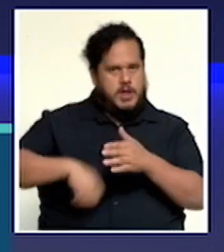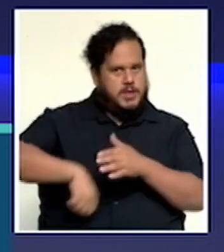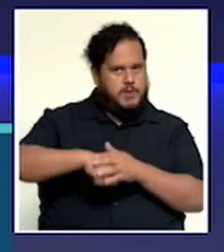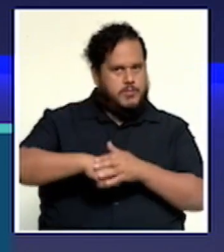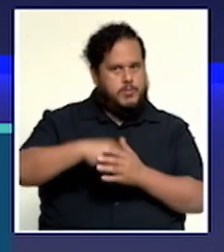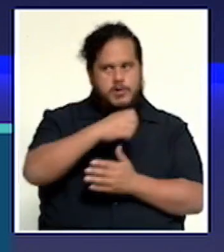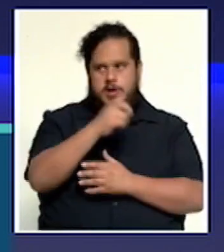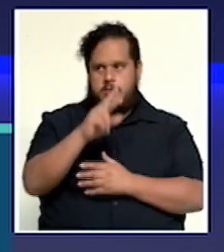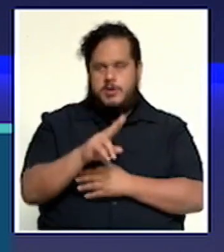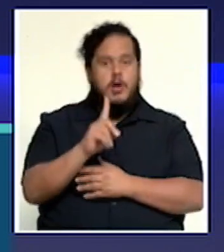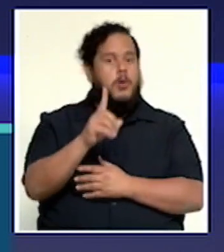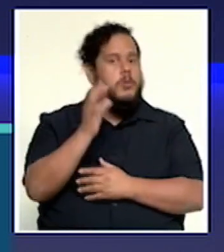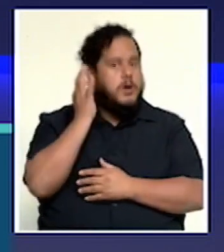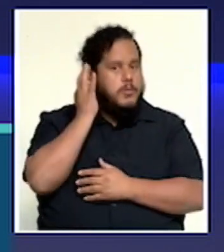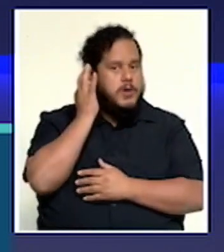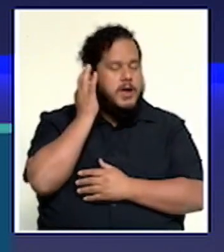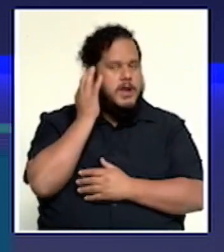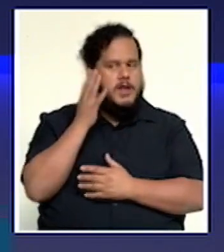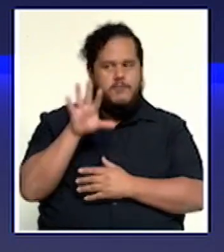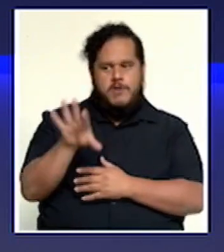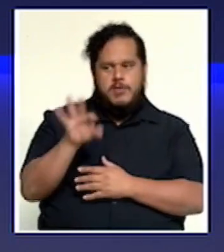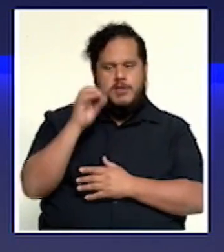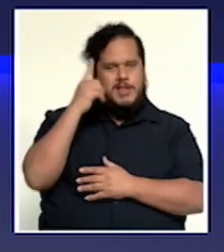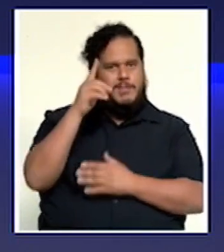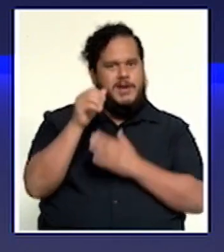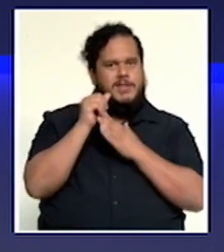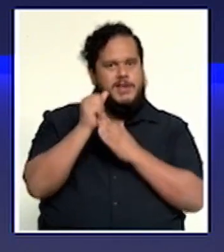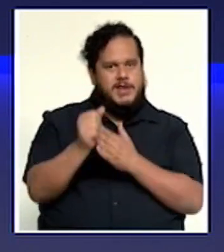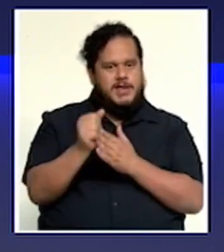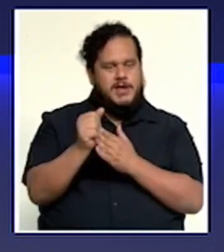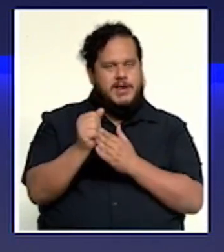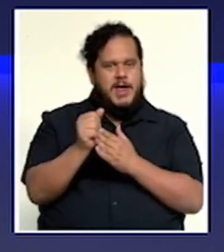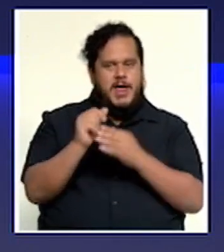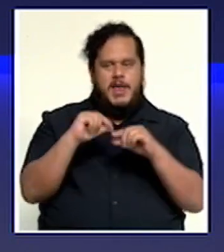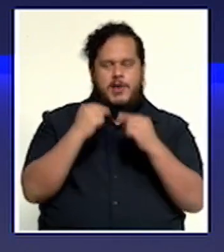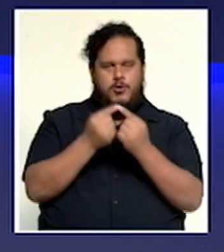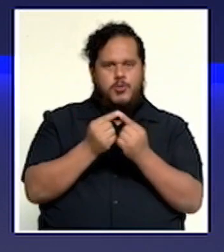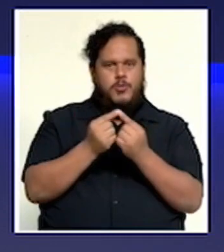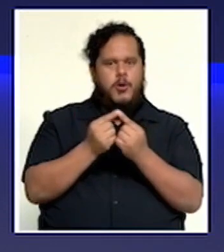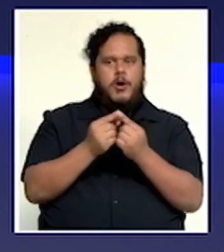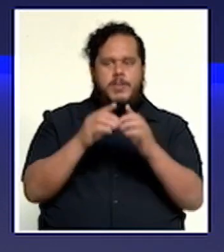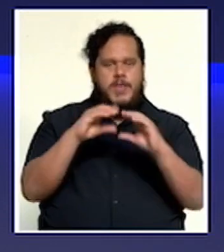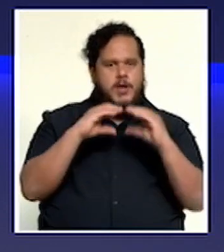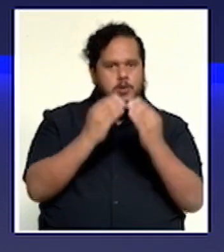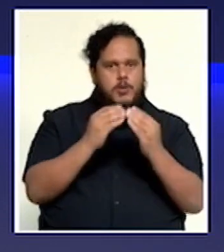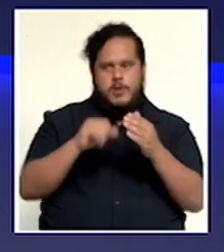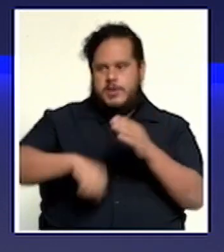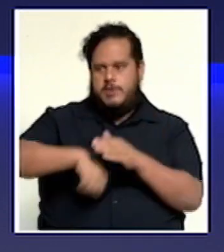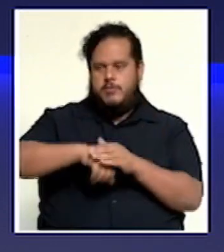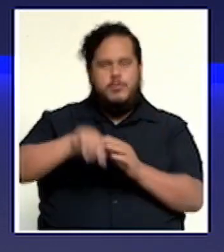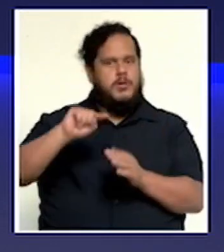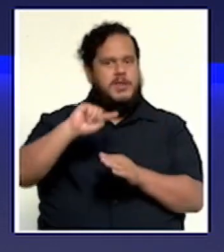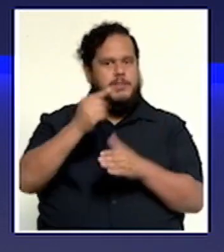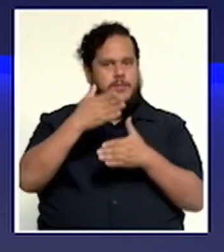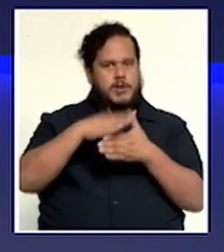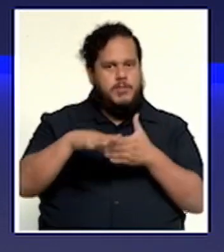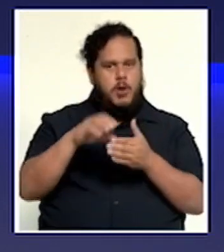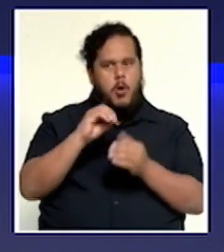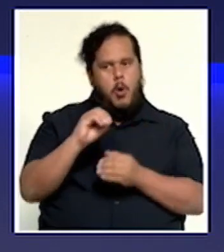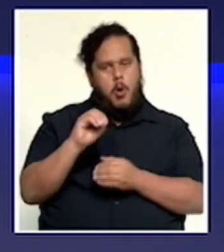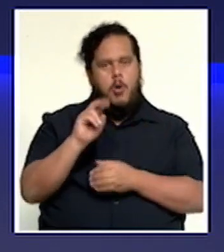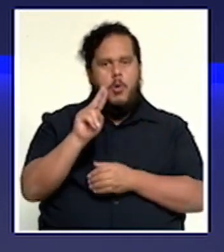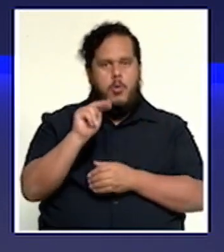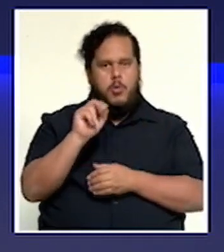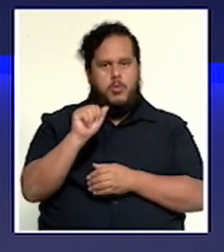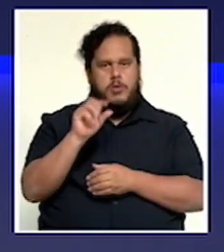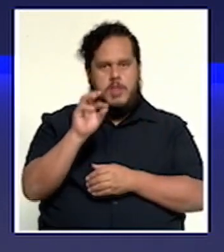Costa Rica, una mujer fue escogida para dirigir la Unión de Clubes de Fútbol de Primera División, o la UNAFUT,